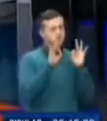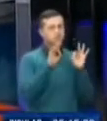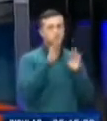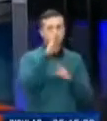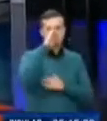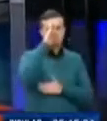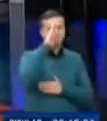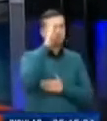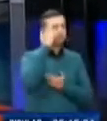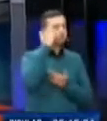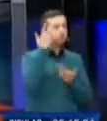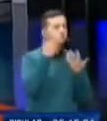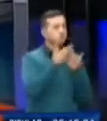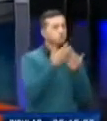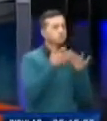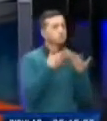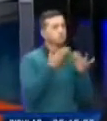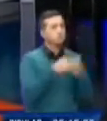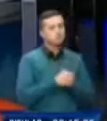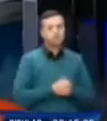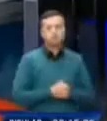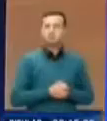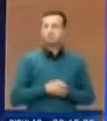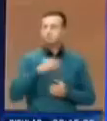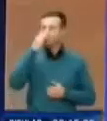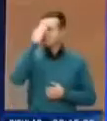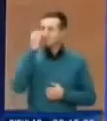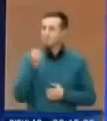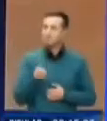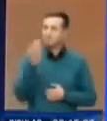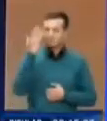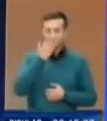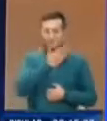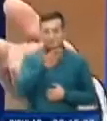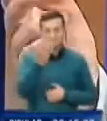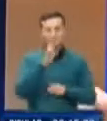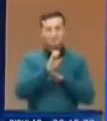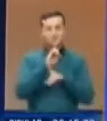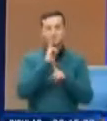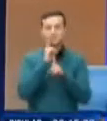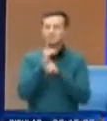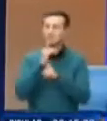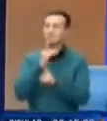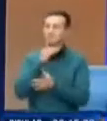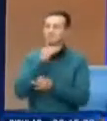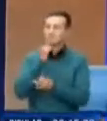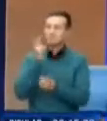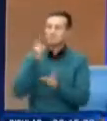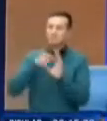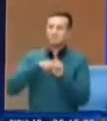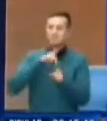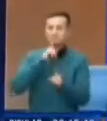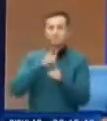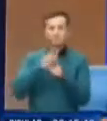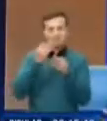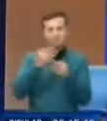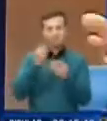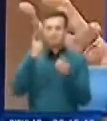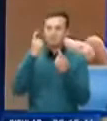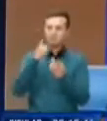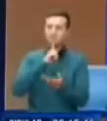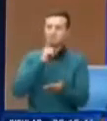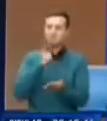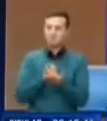policía nacional buenos días a todos los ecuatorianos y ecuatorianas carlos un gusto poder contestar esta pregunta